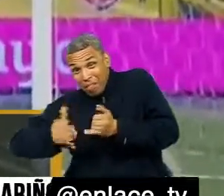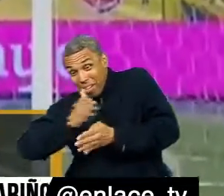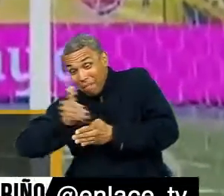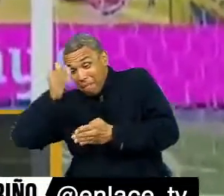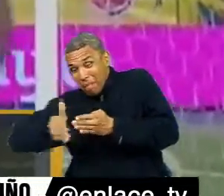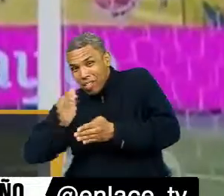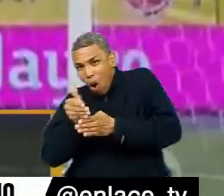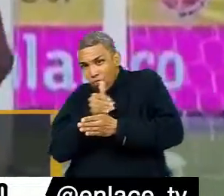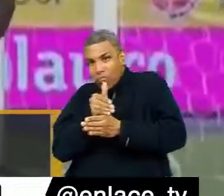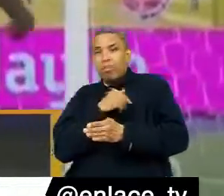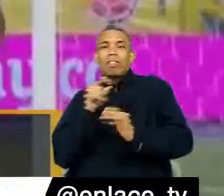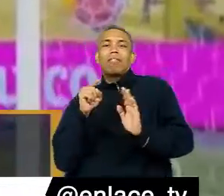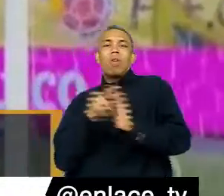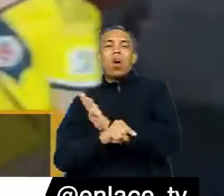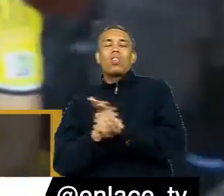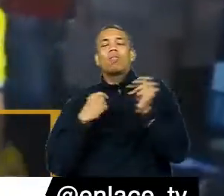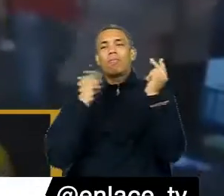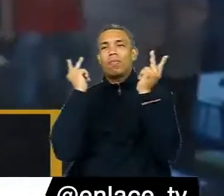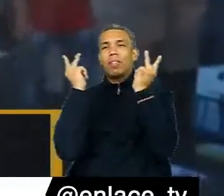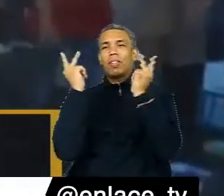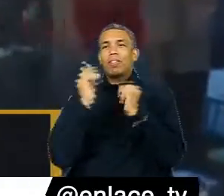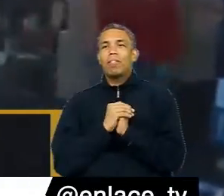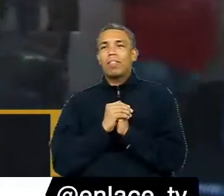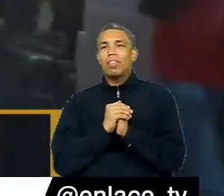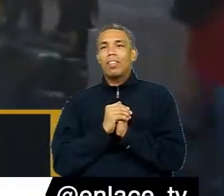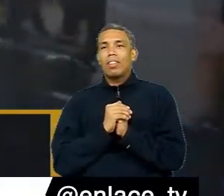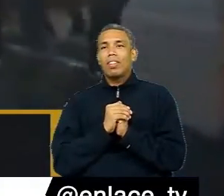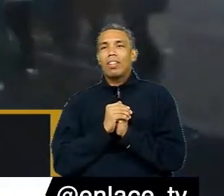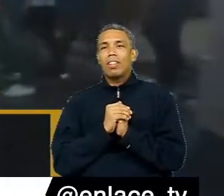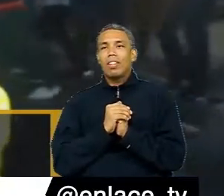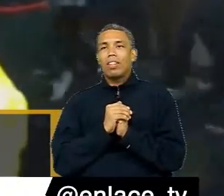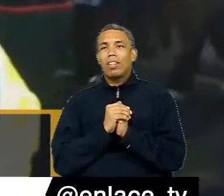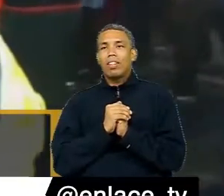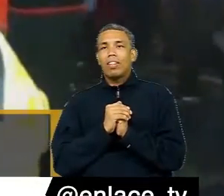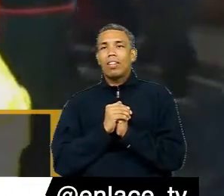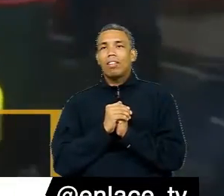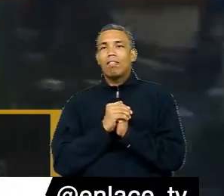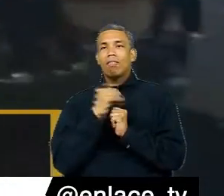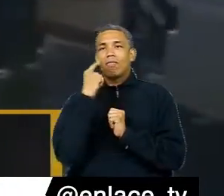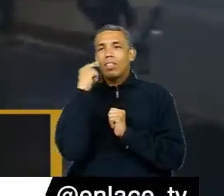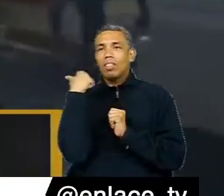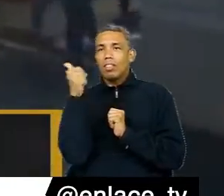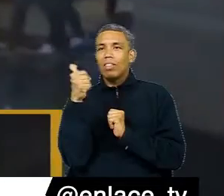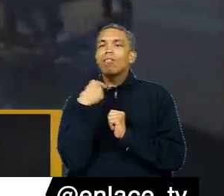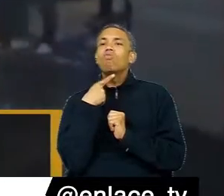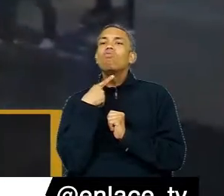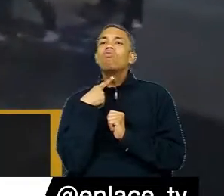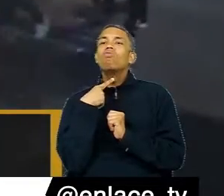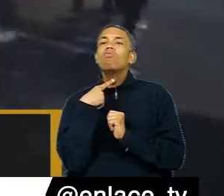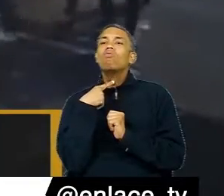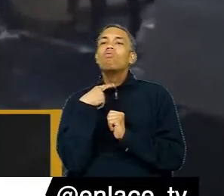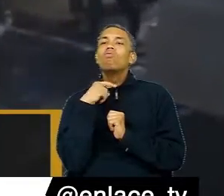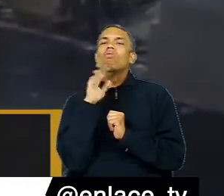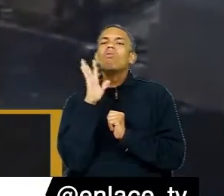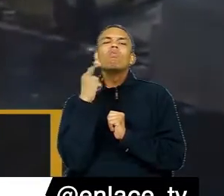Hola, ¿qué te pareció el partido? ¿Cómo estás? ¿Qué te pareció el partido? Me pareció muy bien, muy chévere. ¿Qué fue lo que más te gustó?